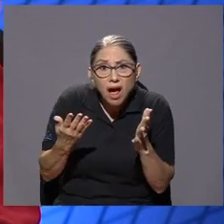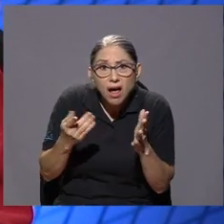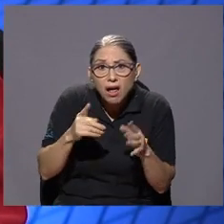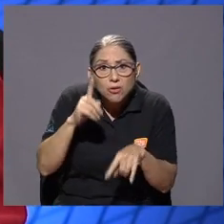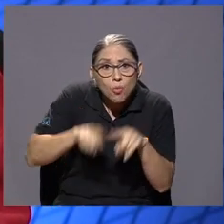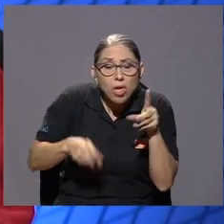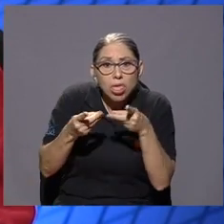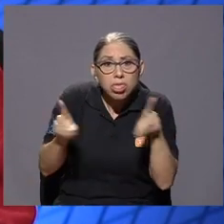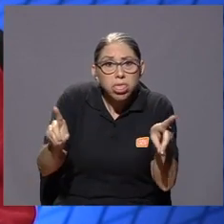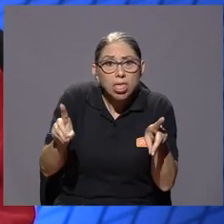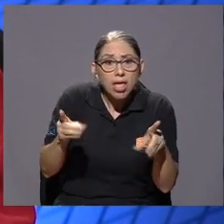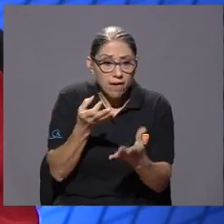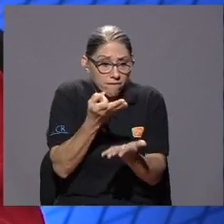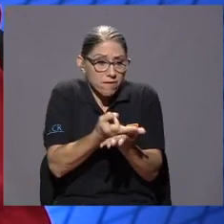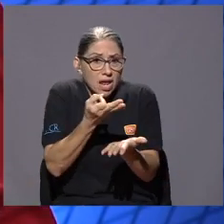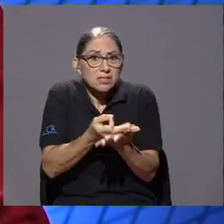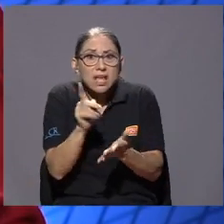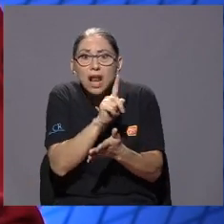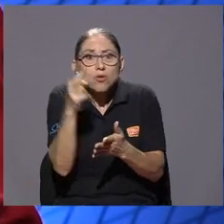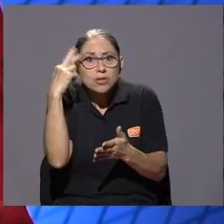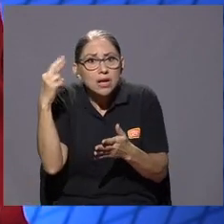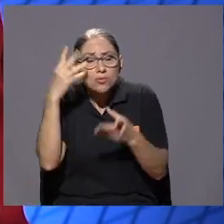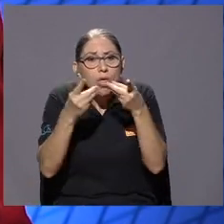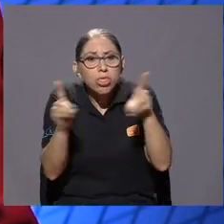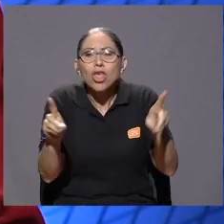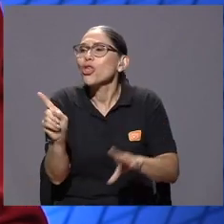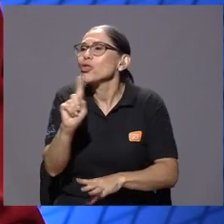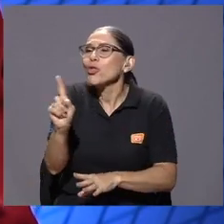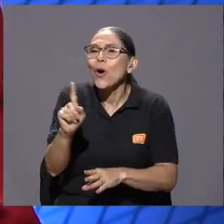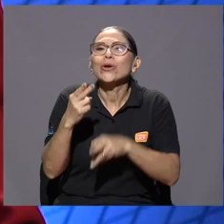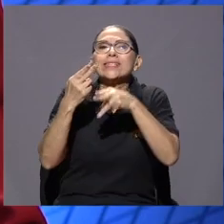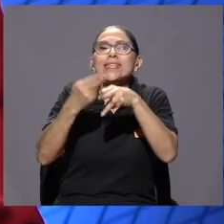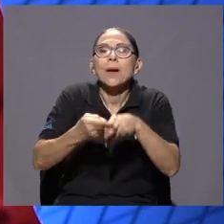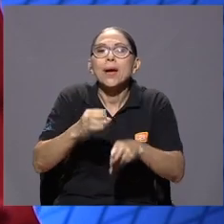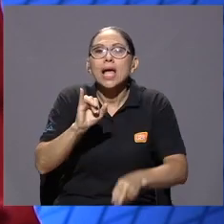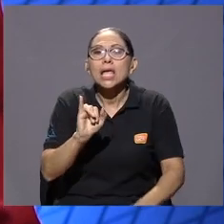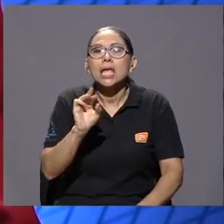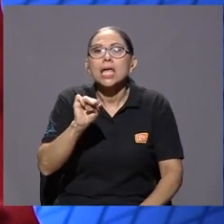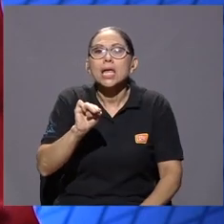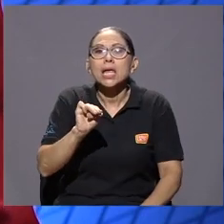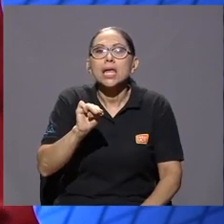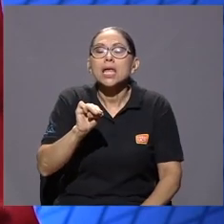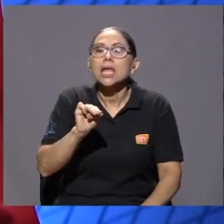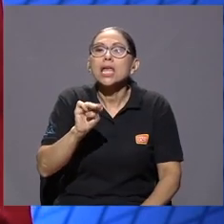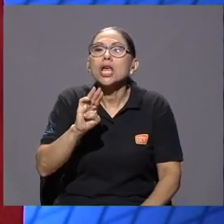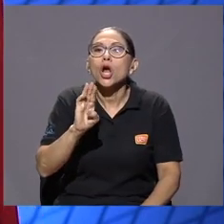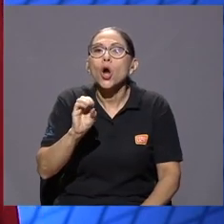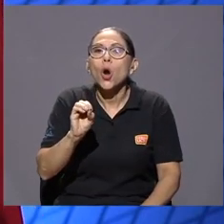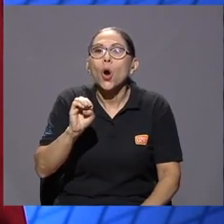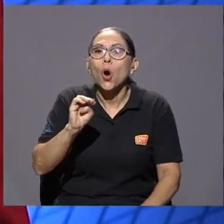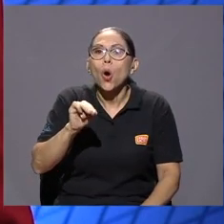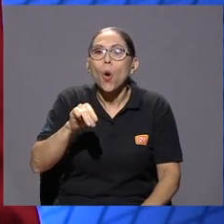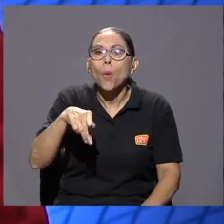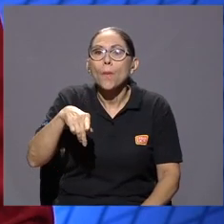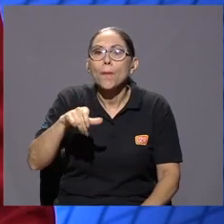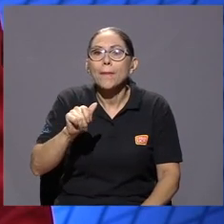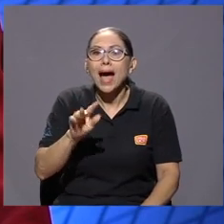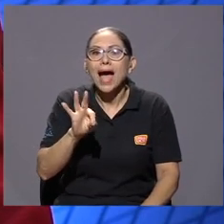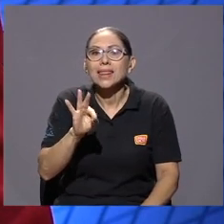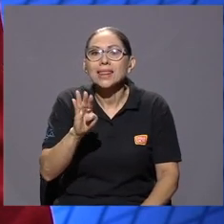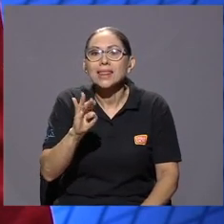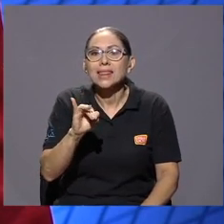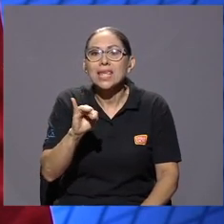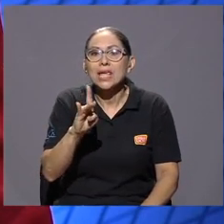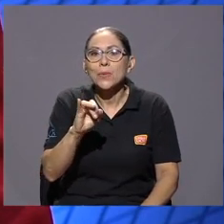la parte financiera tampoco es una causal. No, la causal es incompatibilidad de caracteres, que puede